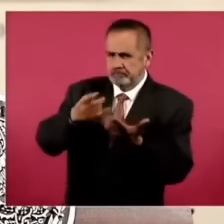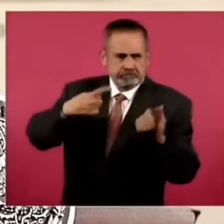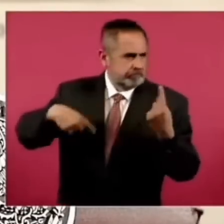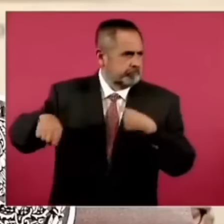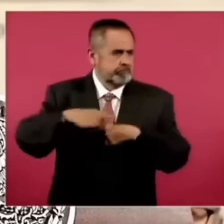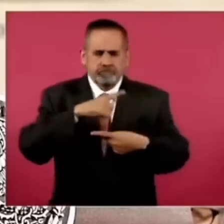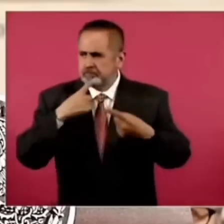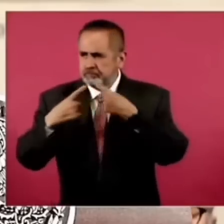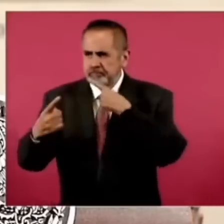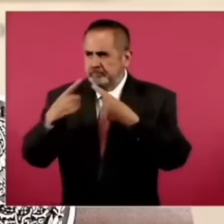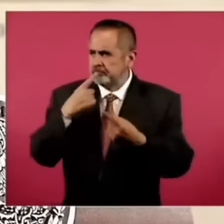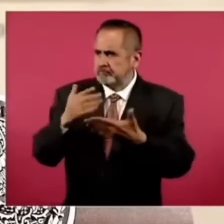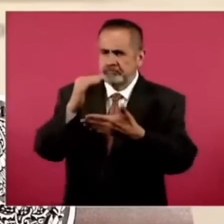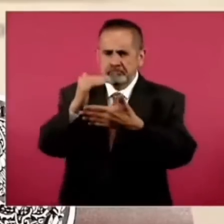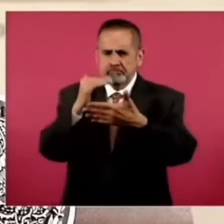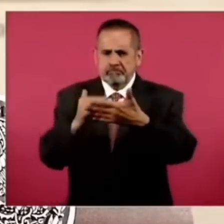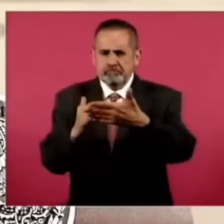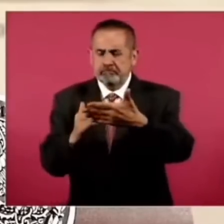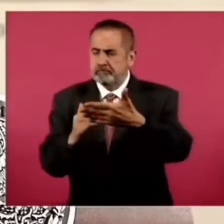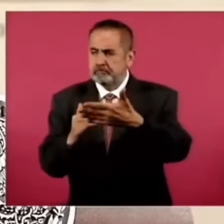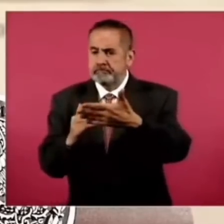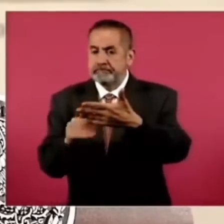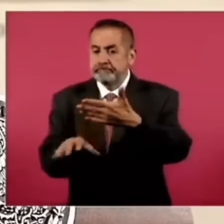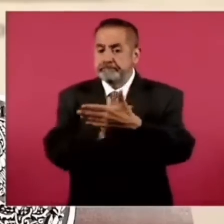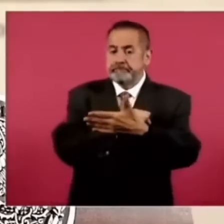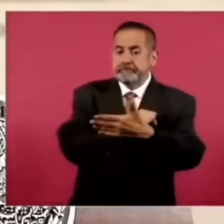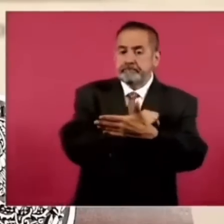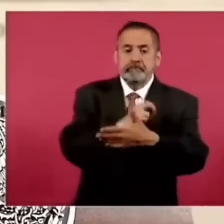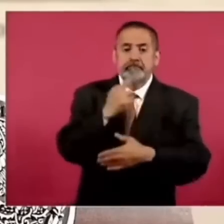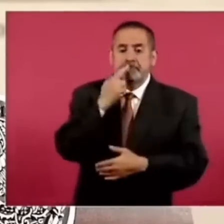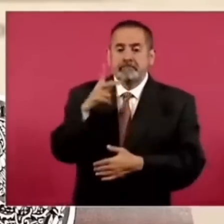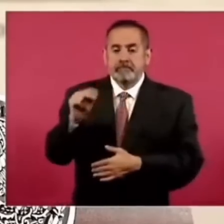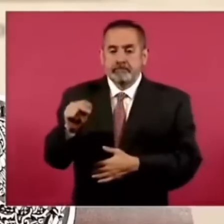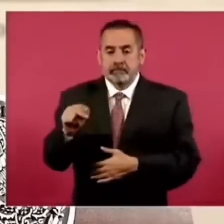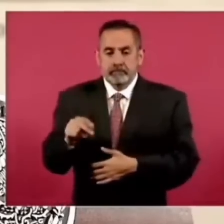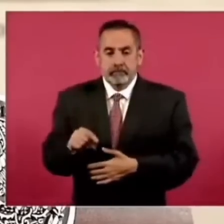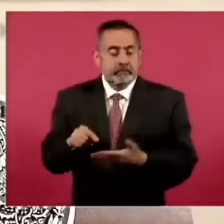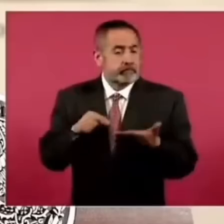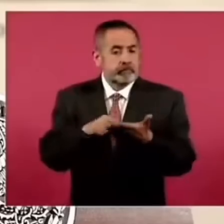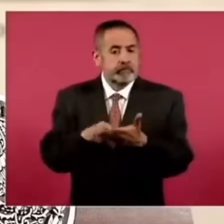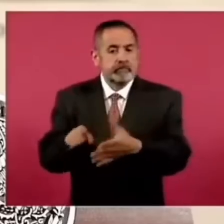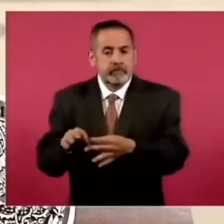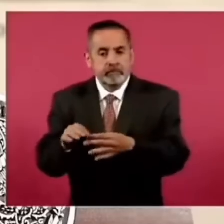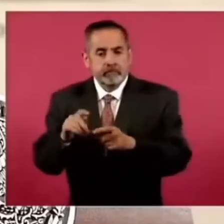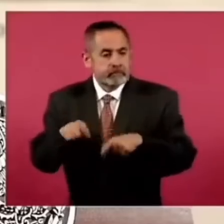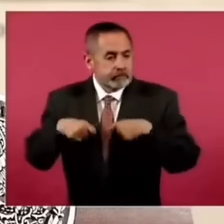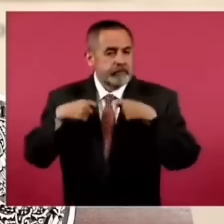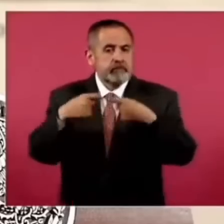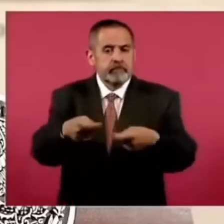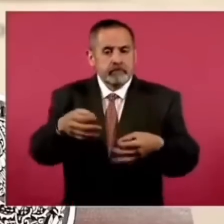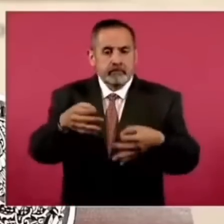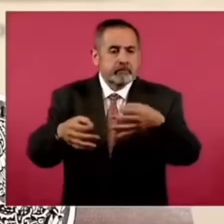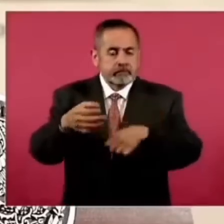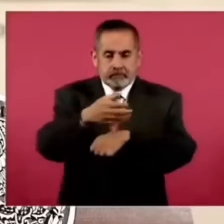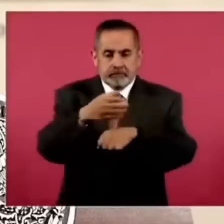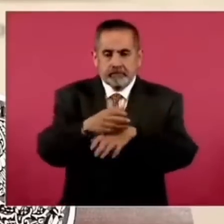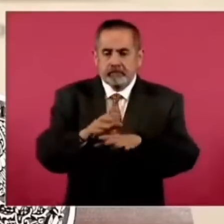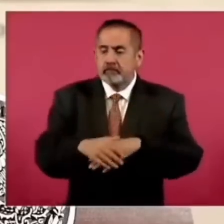el que originalmente, si mal no recuerdo, rechazaba el recurso y lo regresaba al colegiado, pero lo